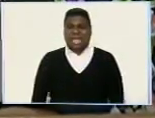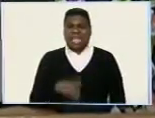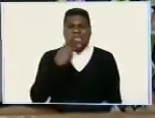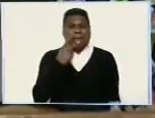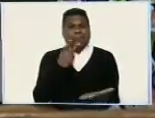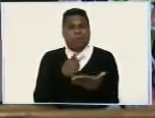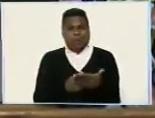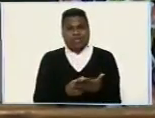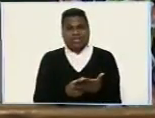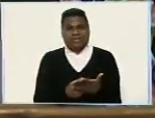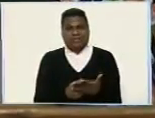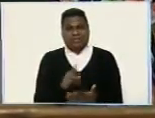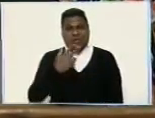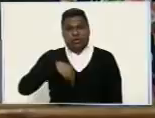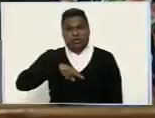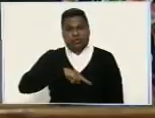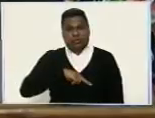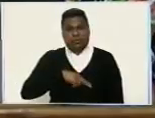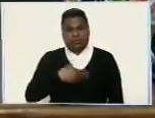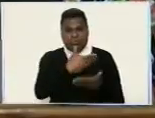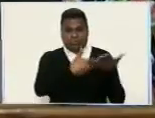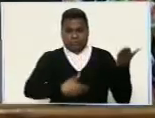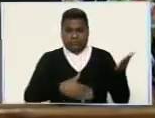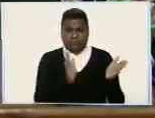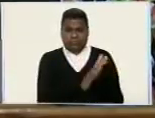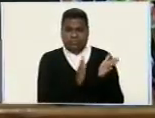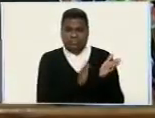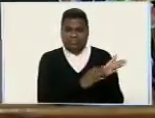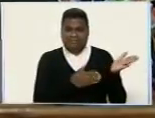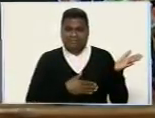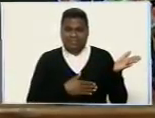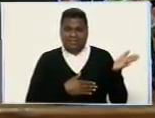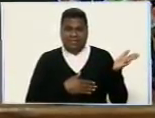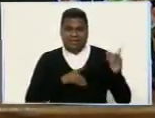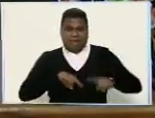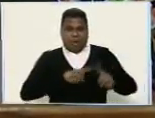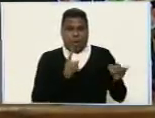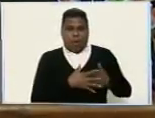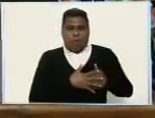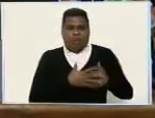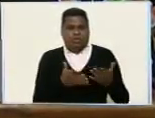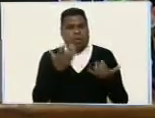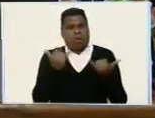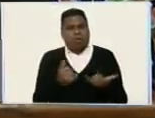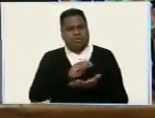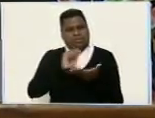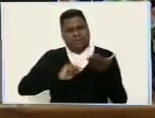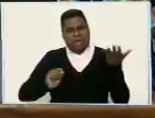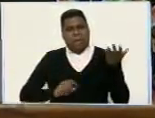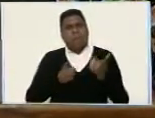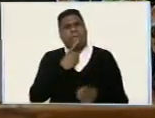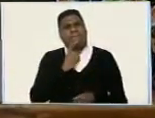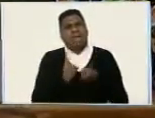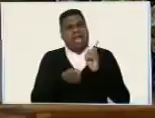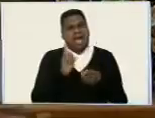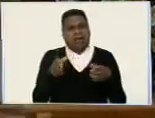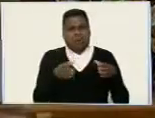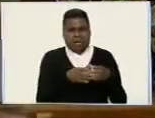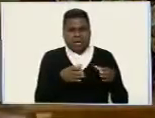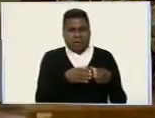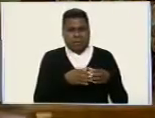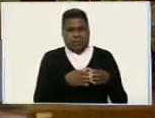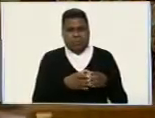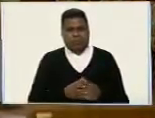propuesta nosotros la acompañamos desde el alma y desde el corazón. Hoy escribíamos algo en el grupo de los